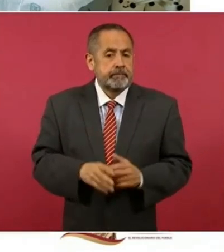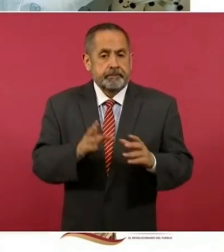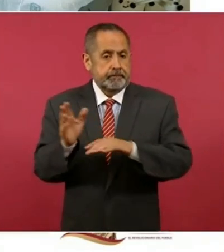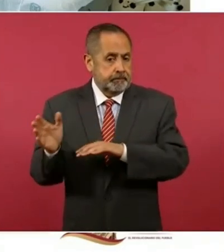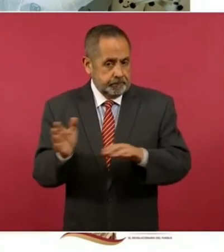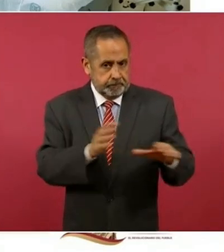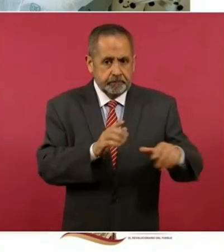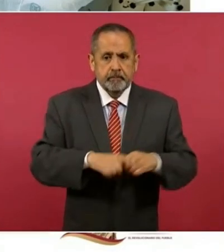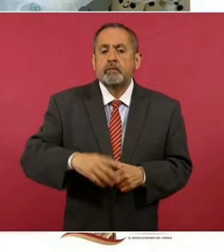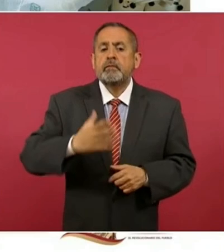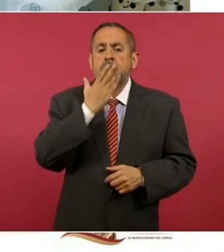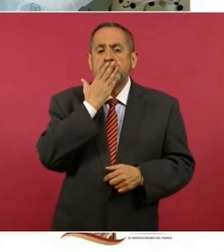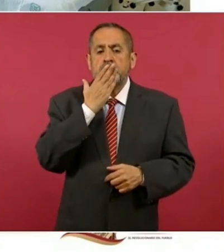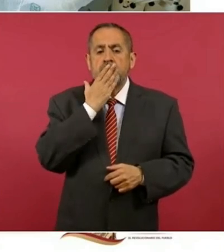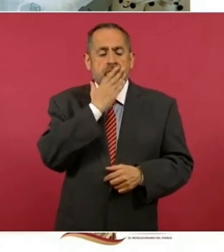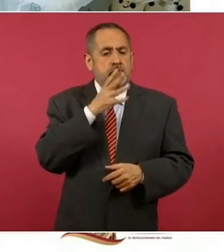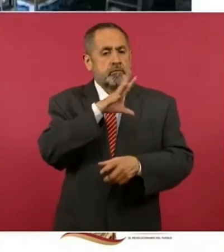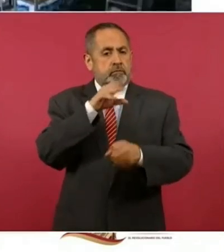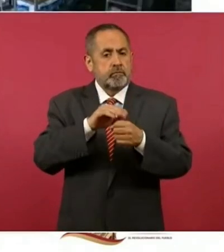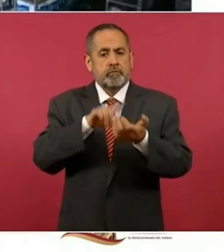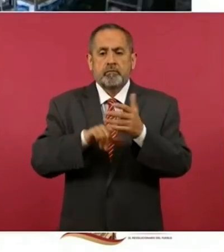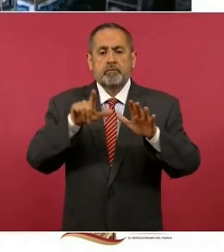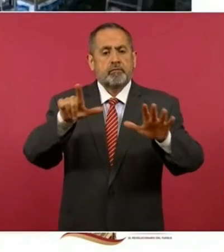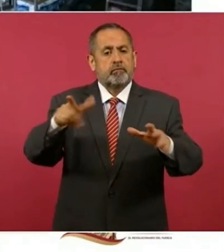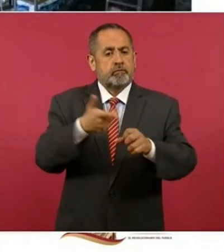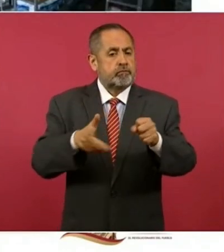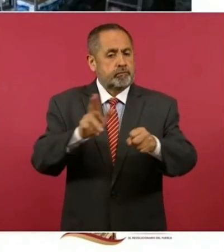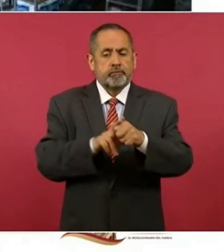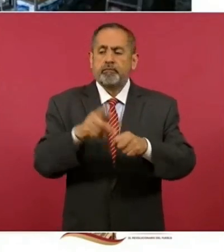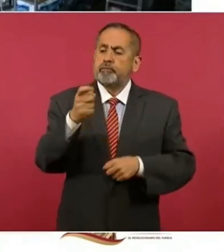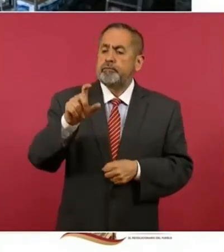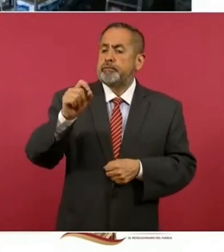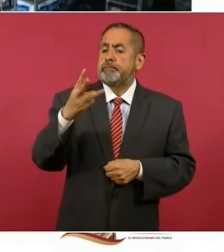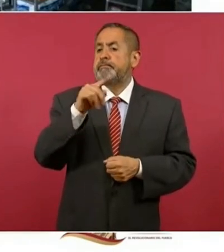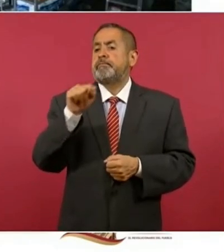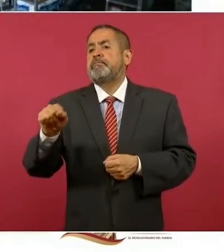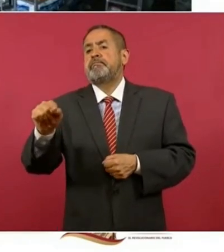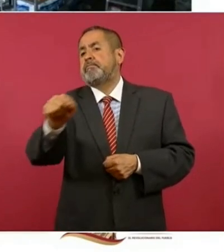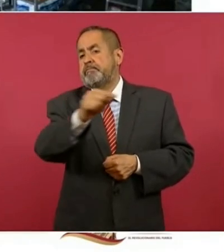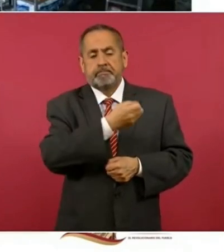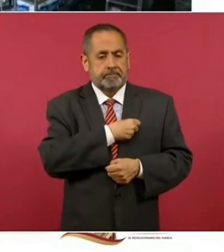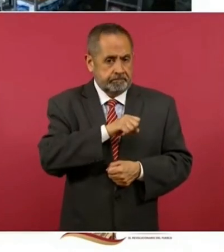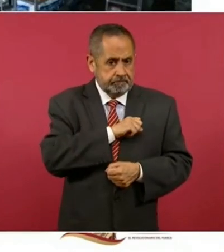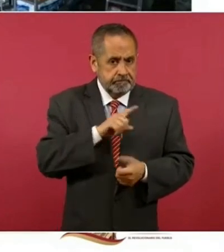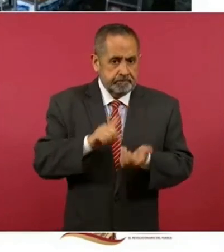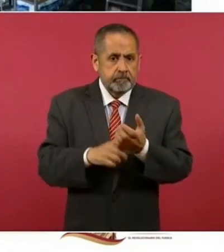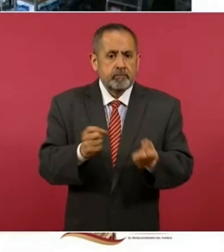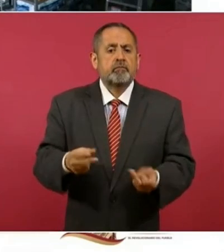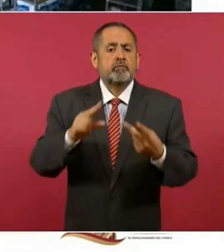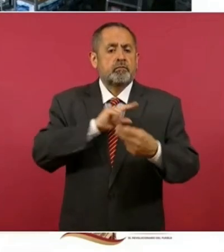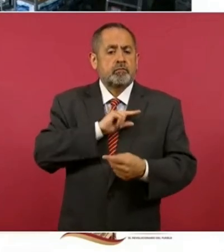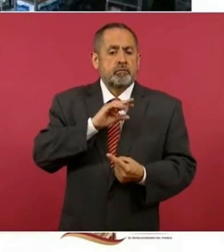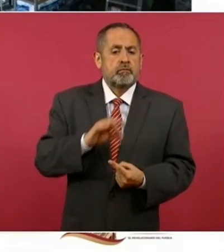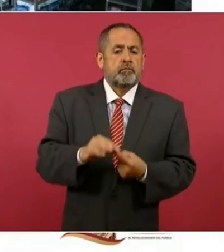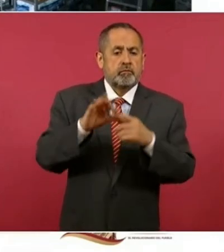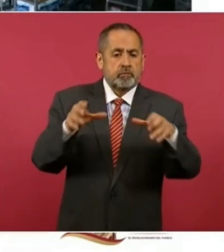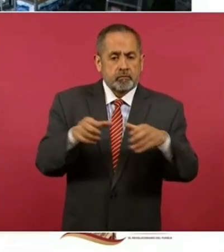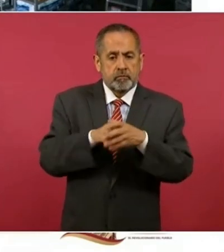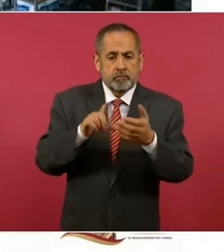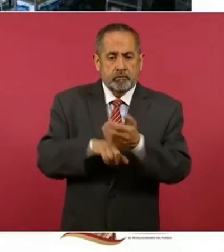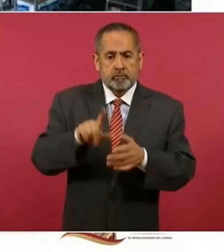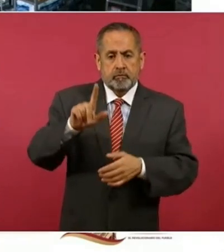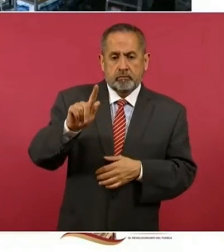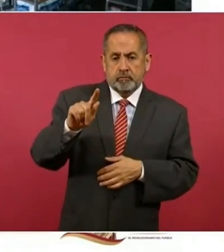donde hay ya presencia en 17 hospitales y 223 centros de salud, la cobertura de médicos especialistas es